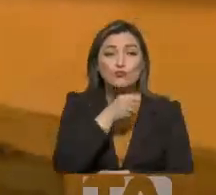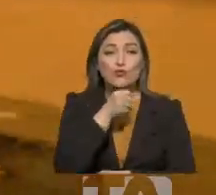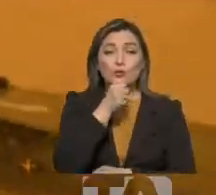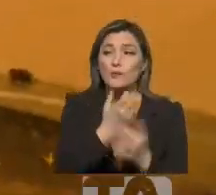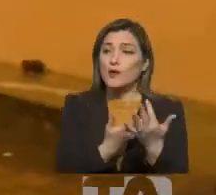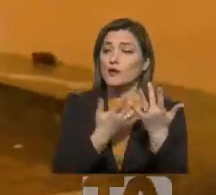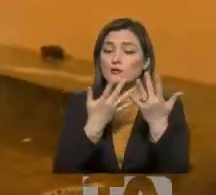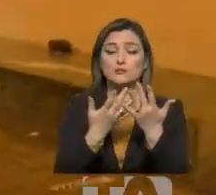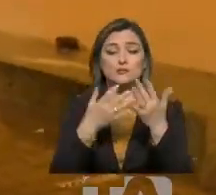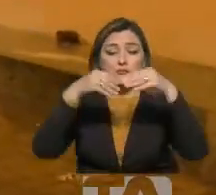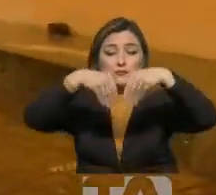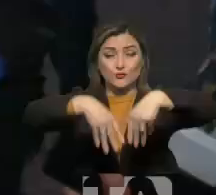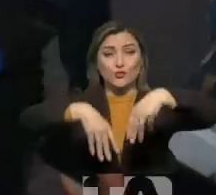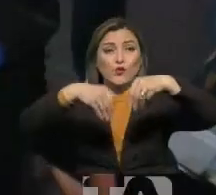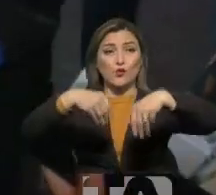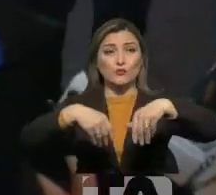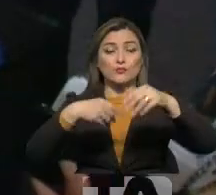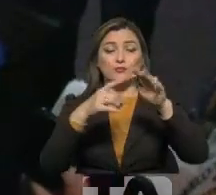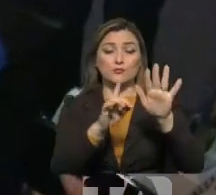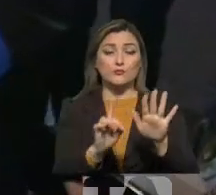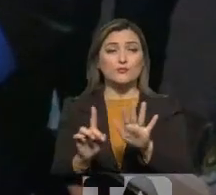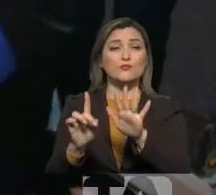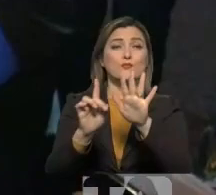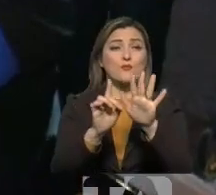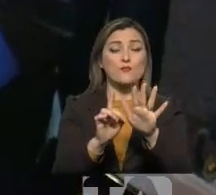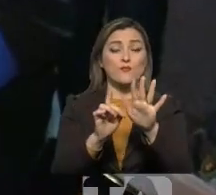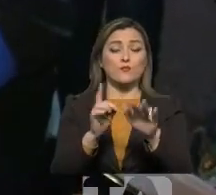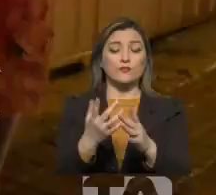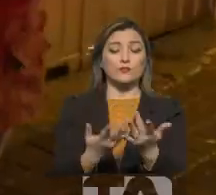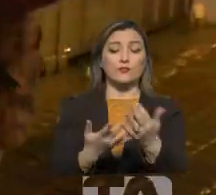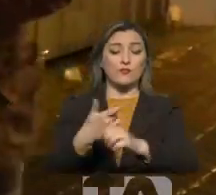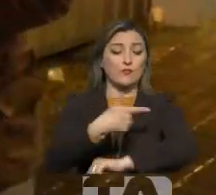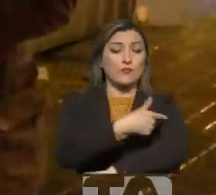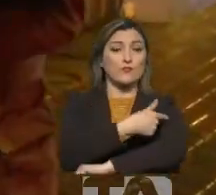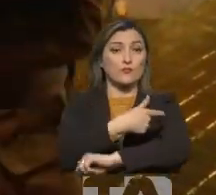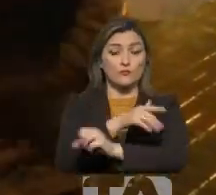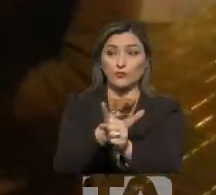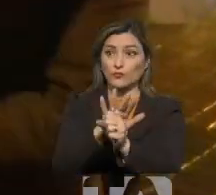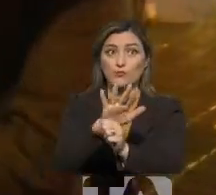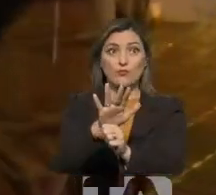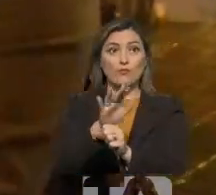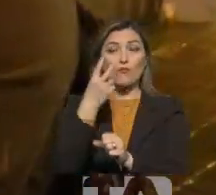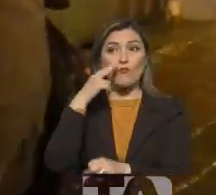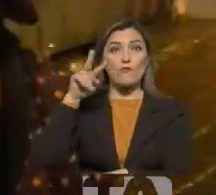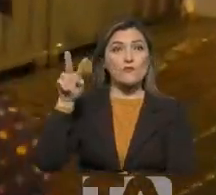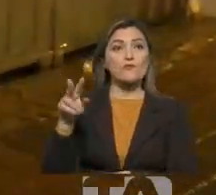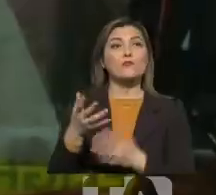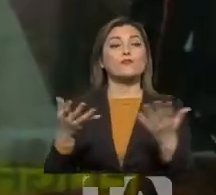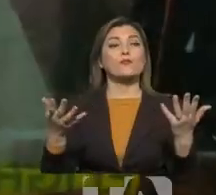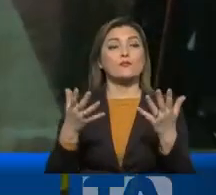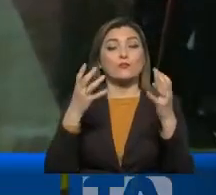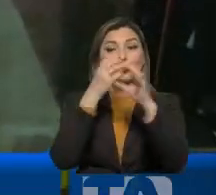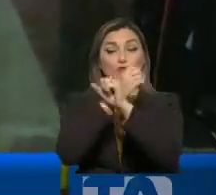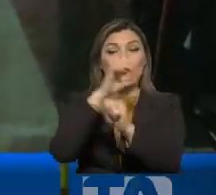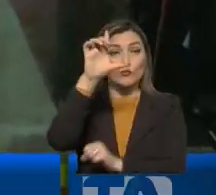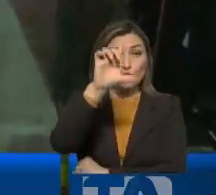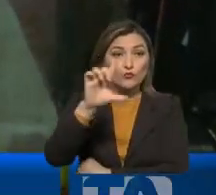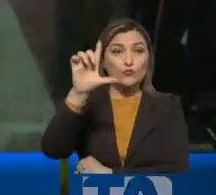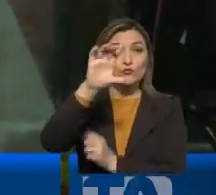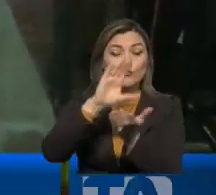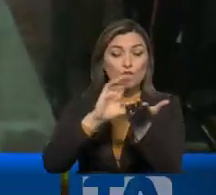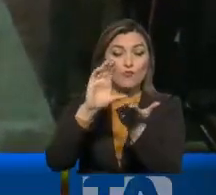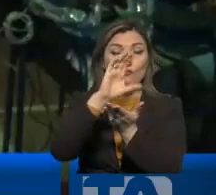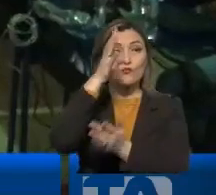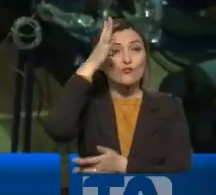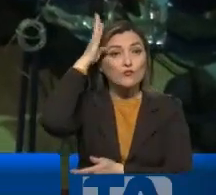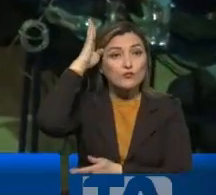más de seis horas para poder recibir la vacuna contra el cob y 19 estas indignantes imágenes se registraron la noche del lunes en el colegio